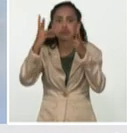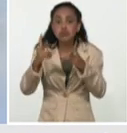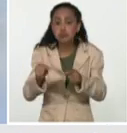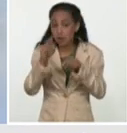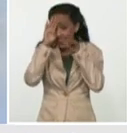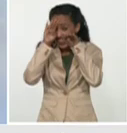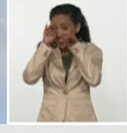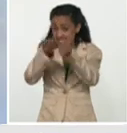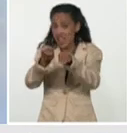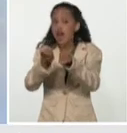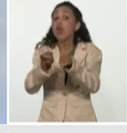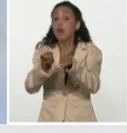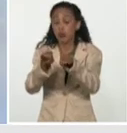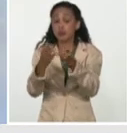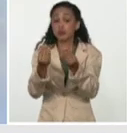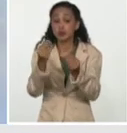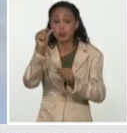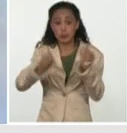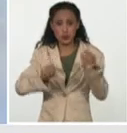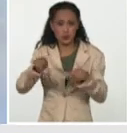en nuestros hospitales,